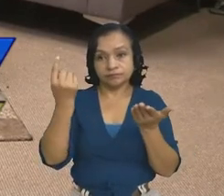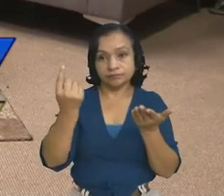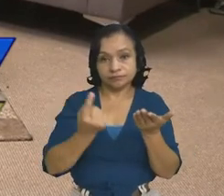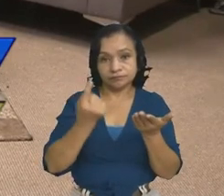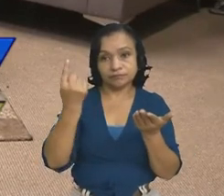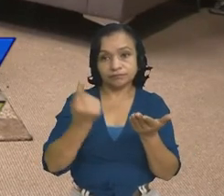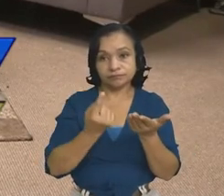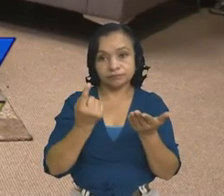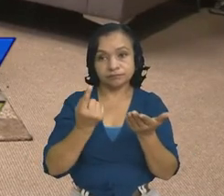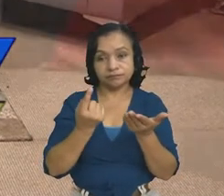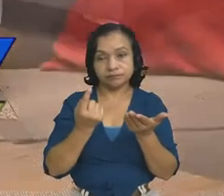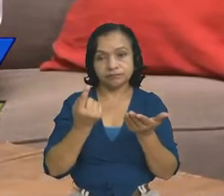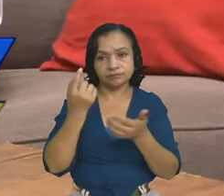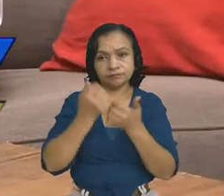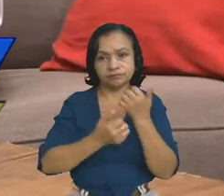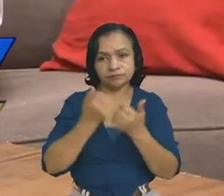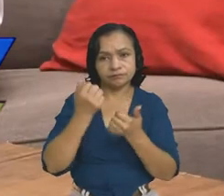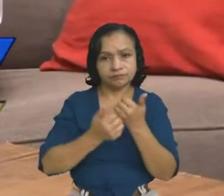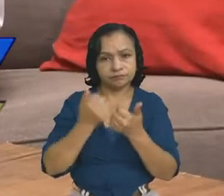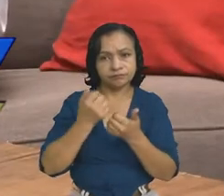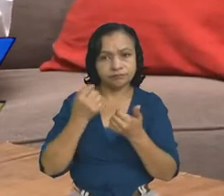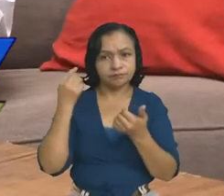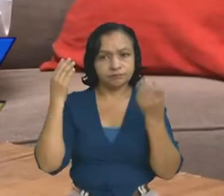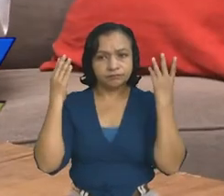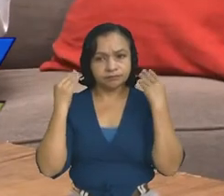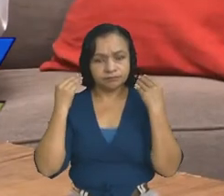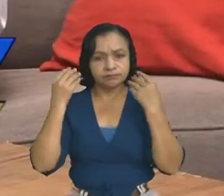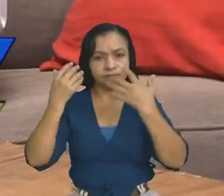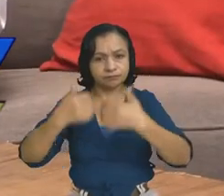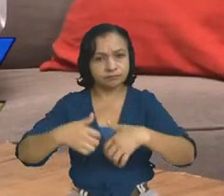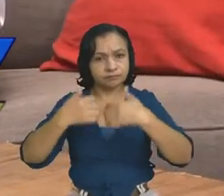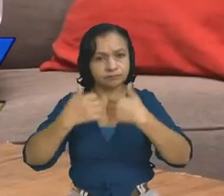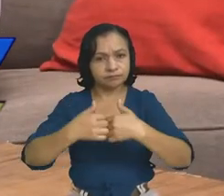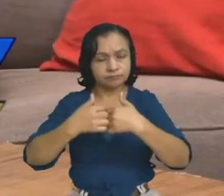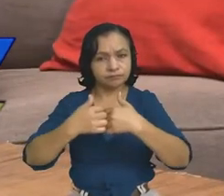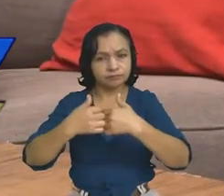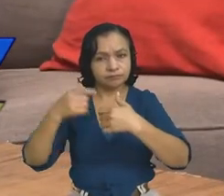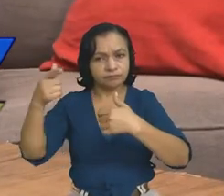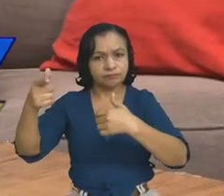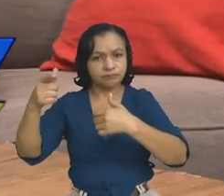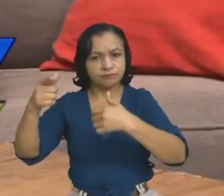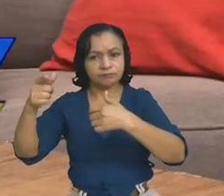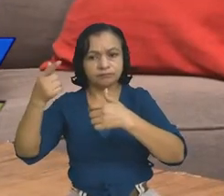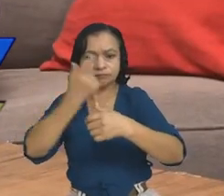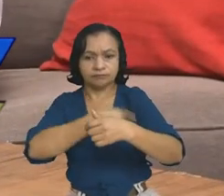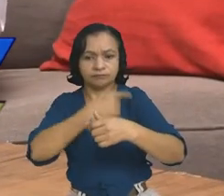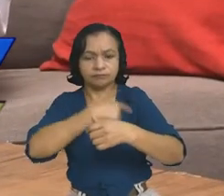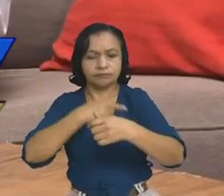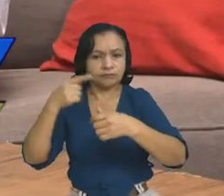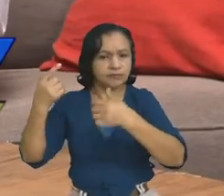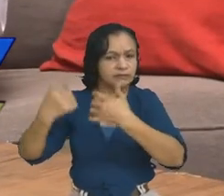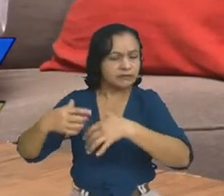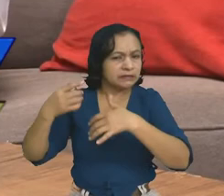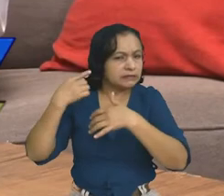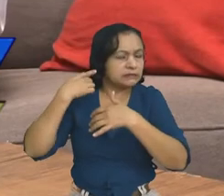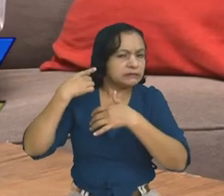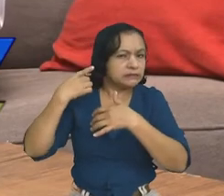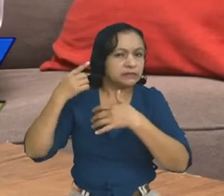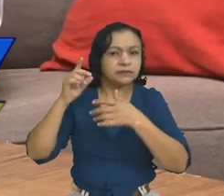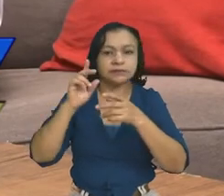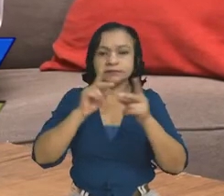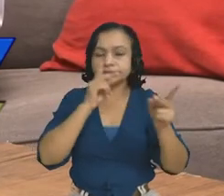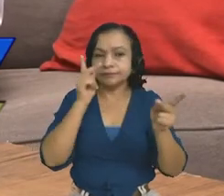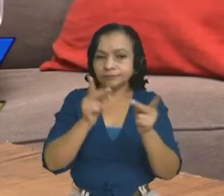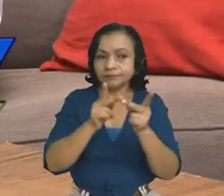de un lugar con problemas de audición, a lo mejor lo que existe es una empresa o algo que está haciendo un ruido alrededor de la escuela y que eso amerita un abordaje integral,